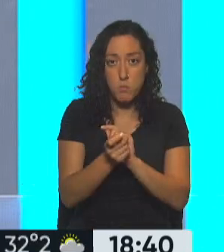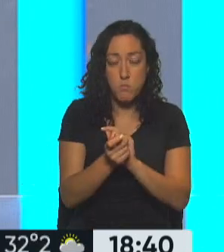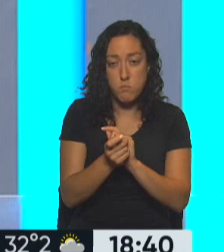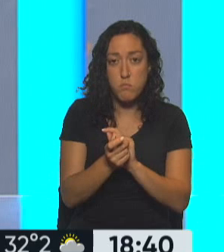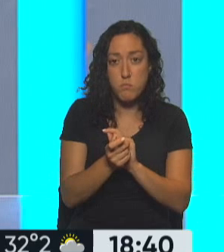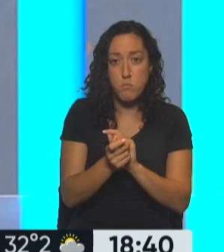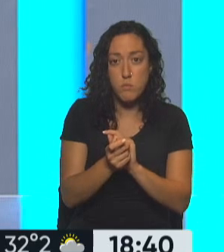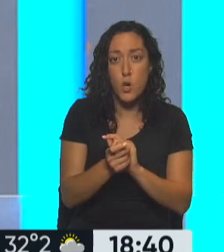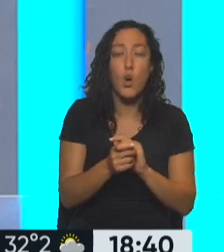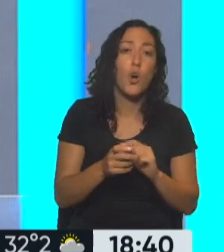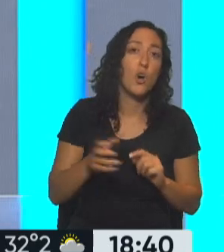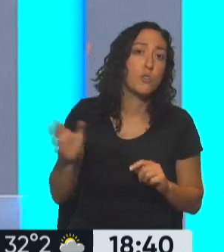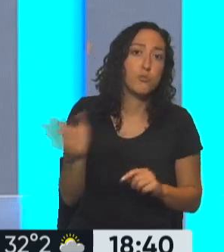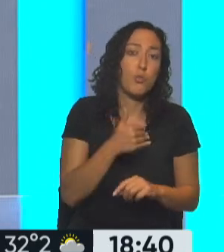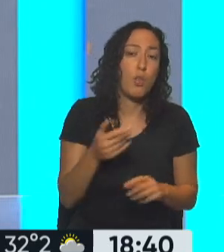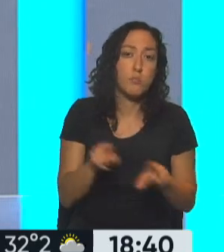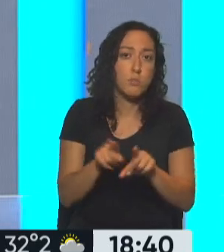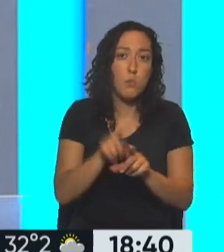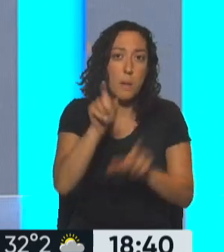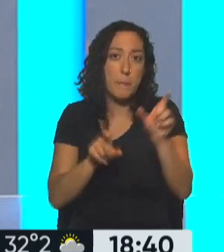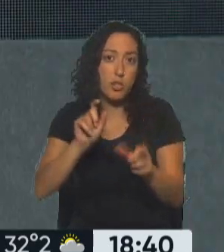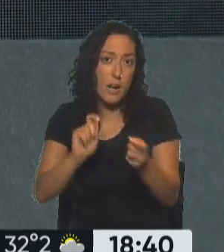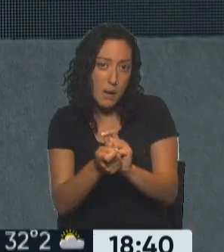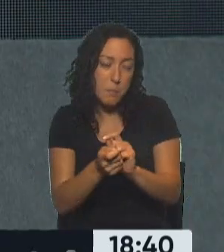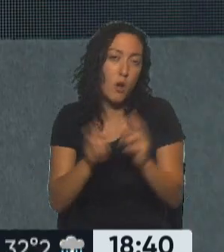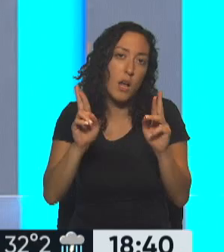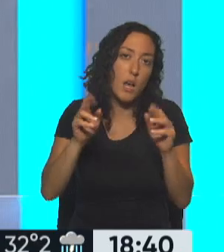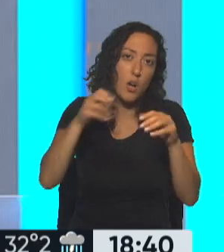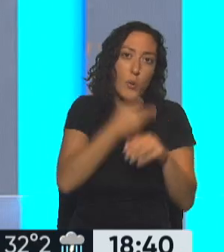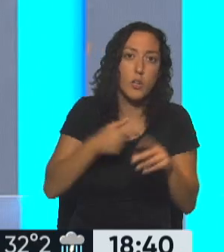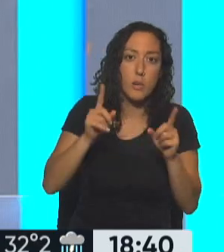estamentos fuesen así como fueron en los usuarios. Pablo, muchísimas gracias. Un placer haber estado. Gracias.